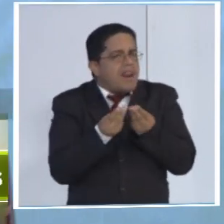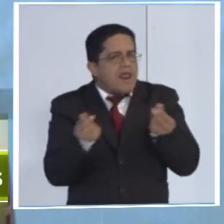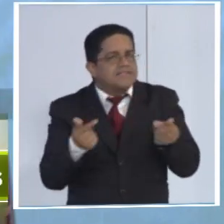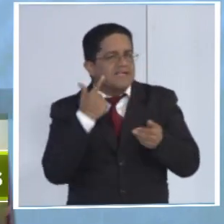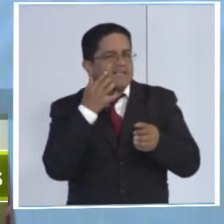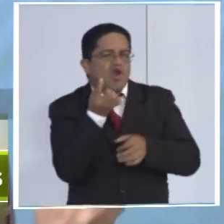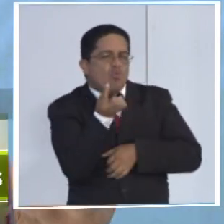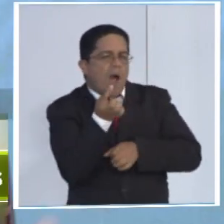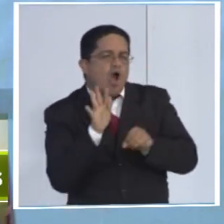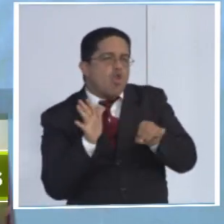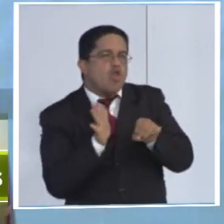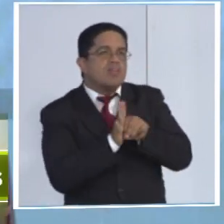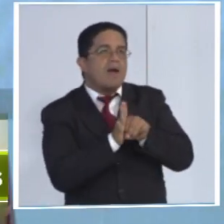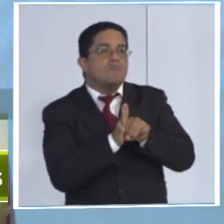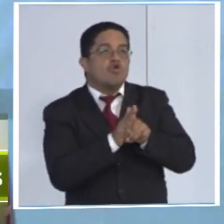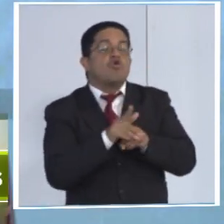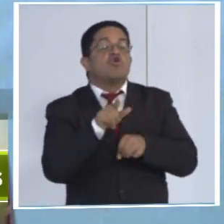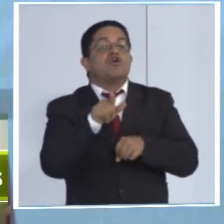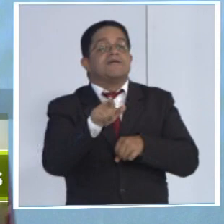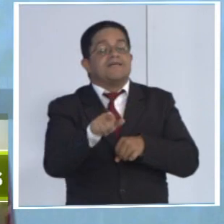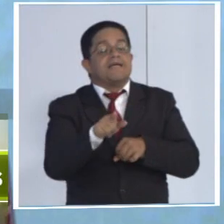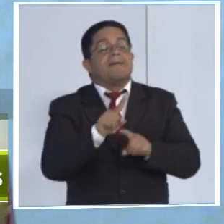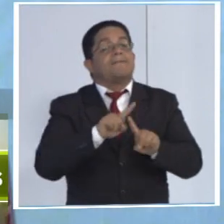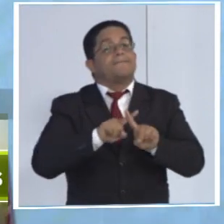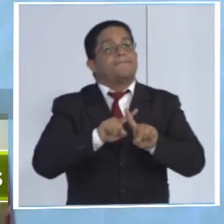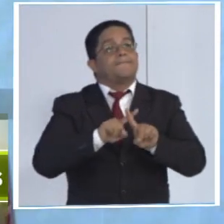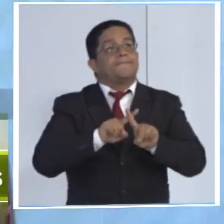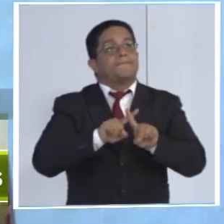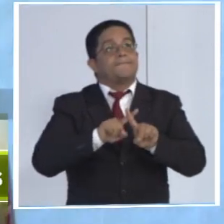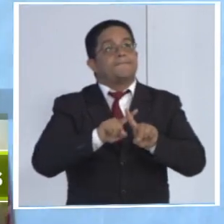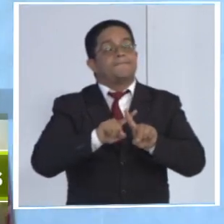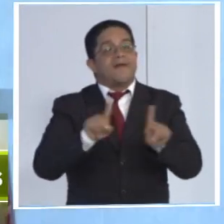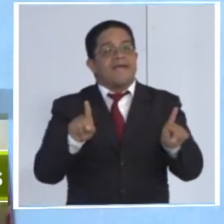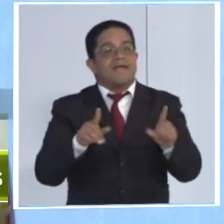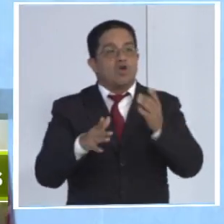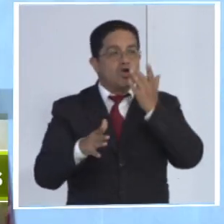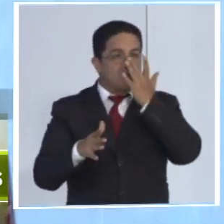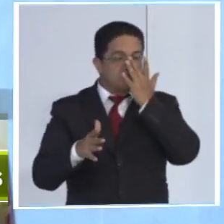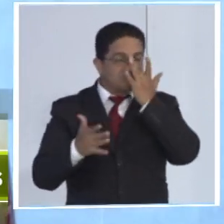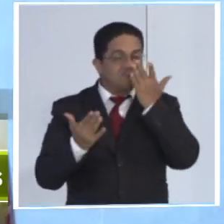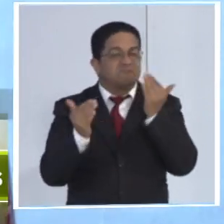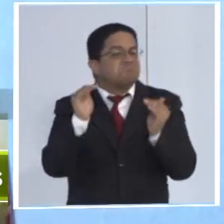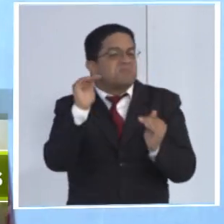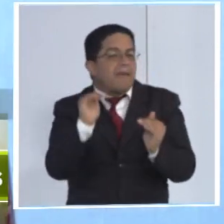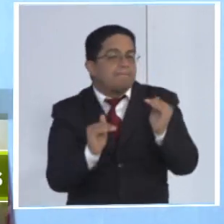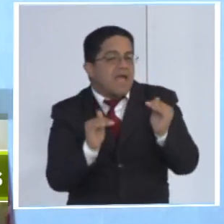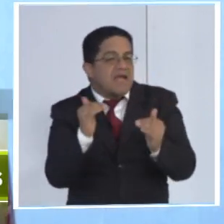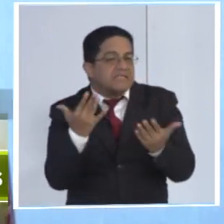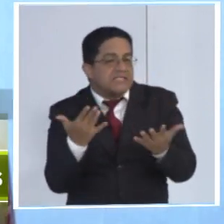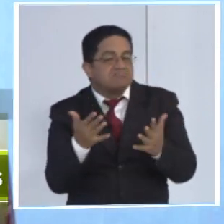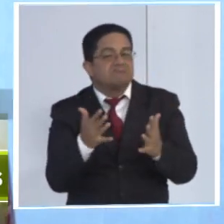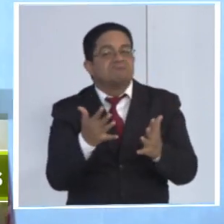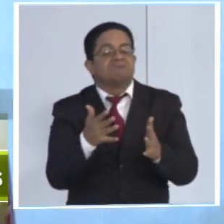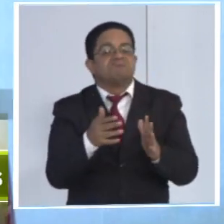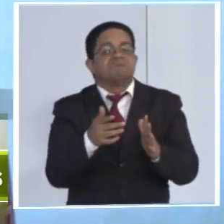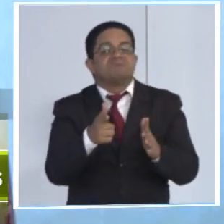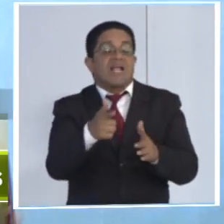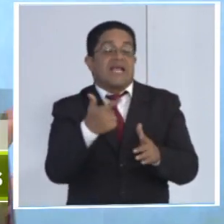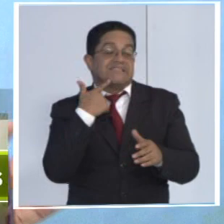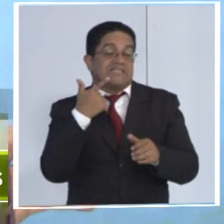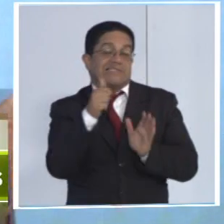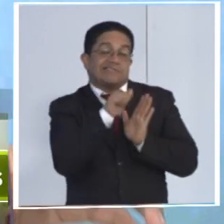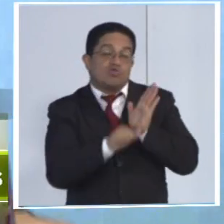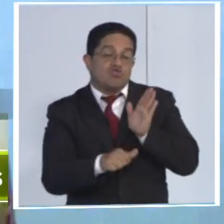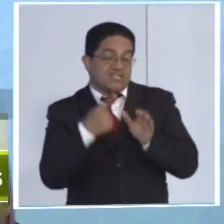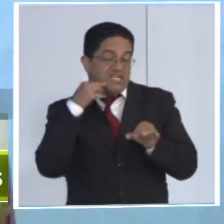formó y reperfundir esa área afectada. Pero tiene también un criterio de unas aproximadamente de 6 a 8 horas. Después de las 8 horas,